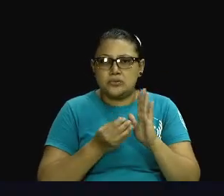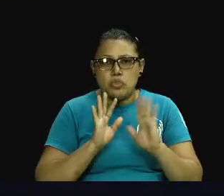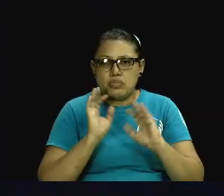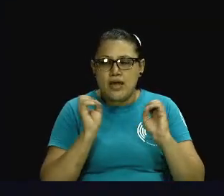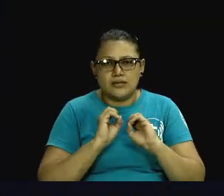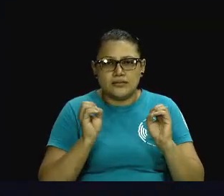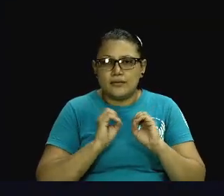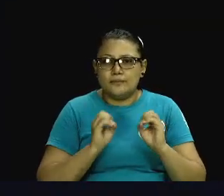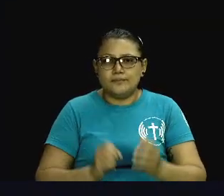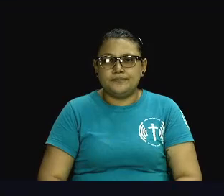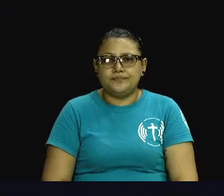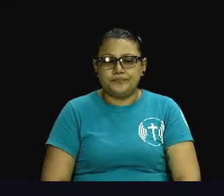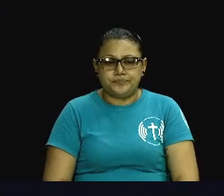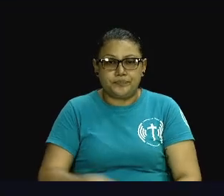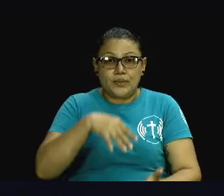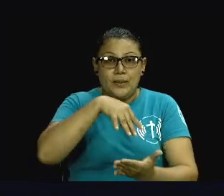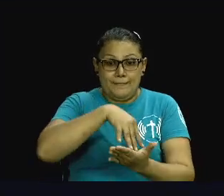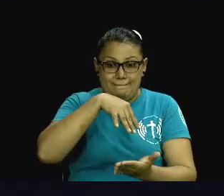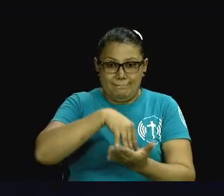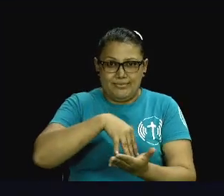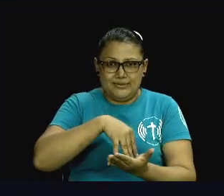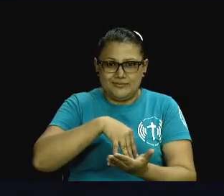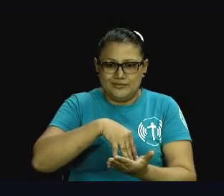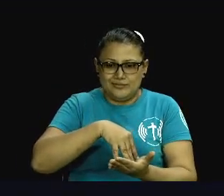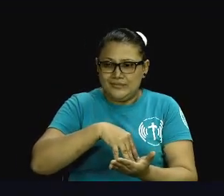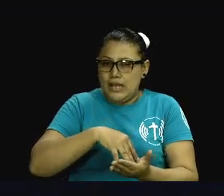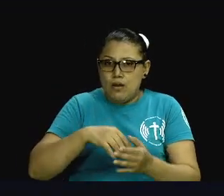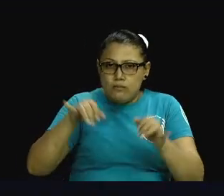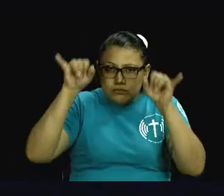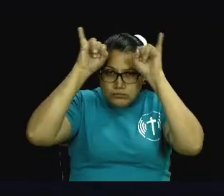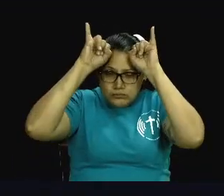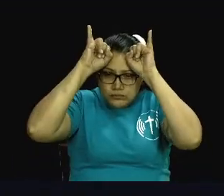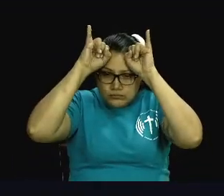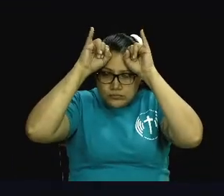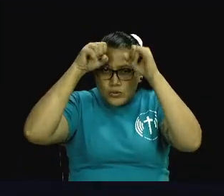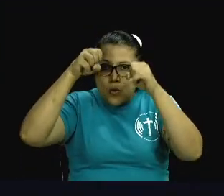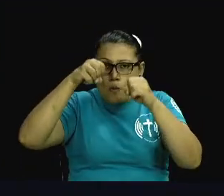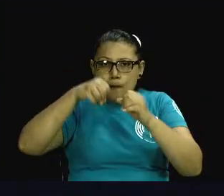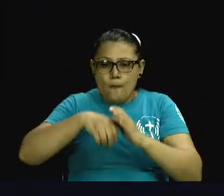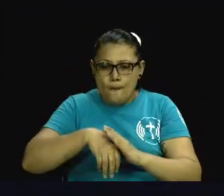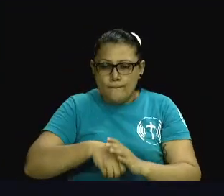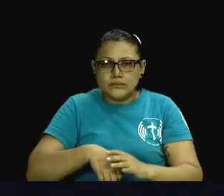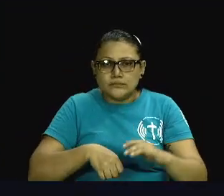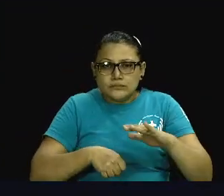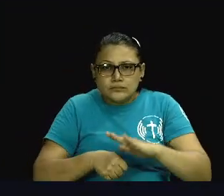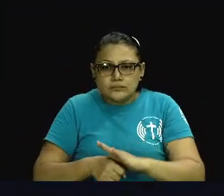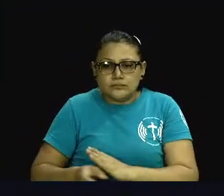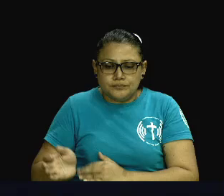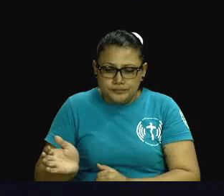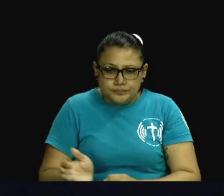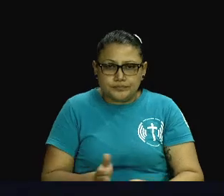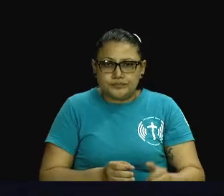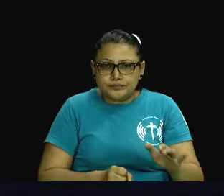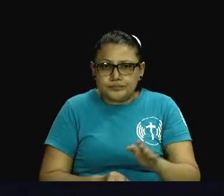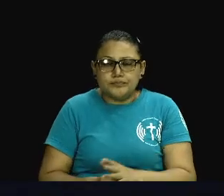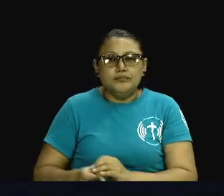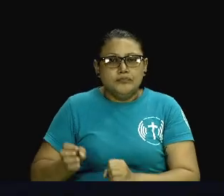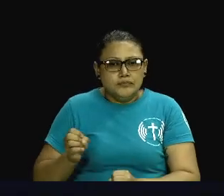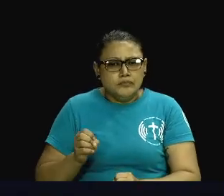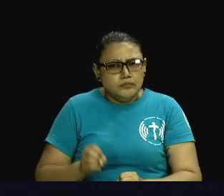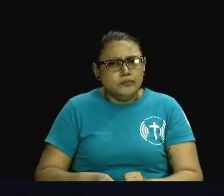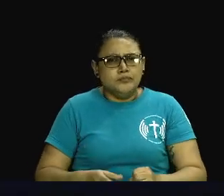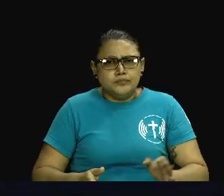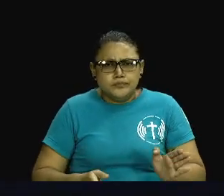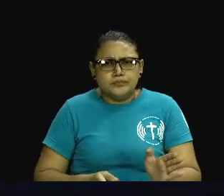necesitaban pastar su ganado porque todos estos pueblos cultivaban su tierra la heredad que dios les había dado